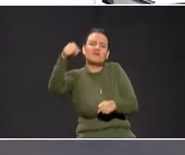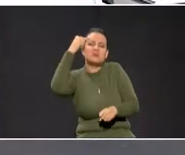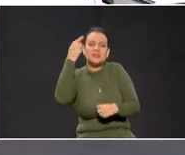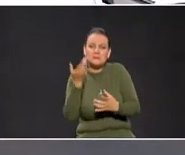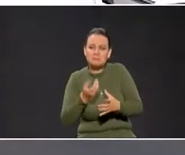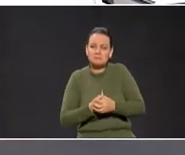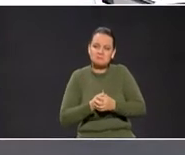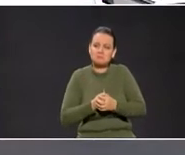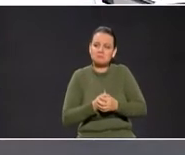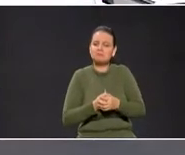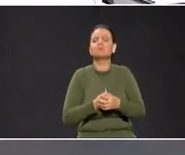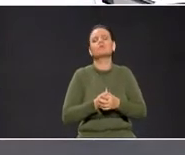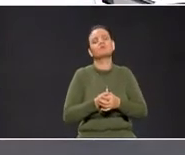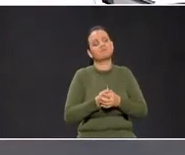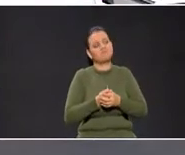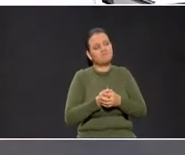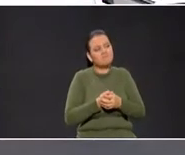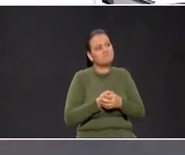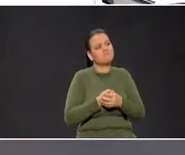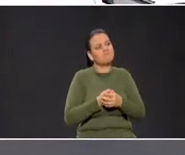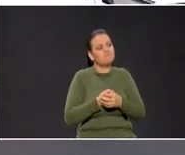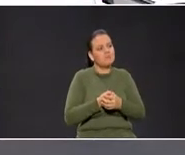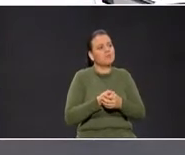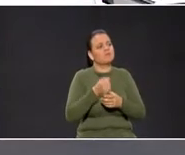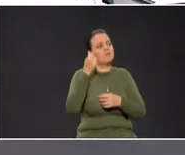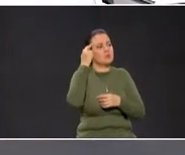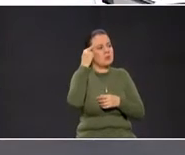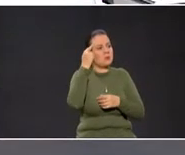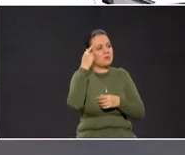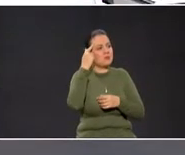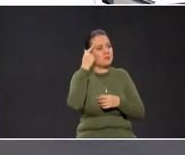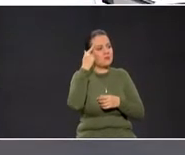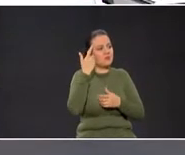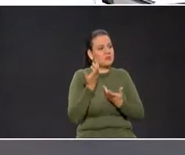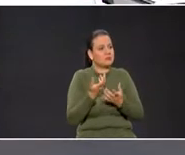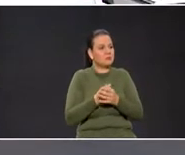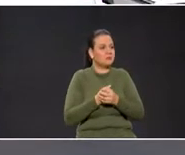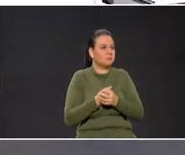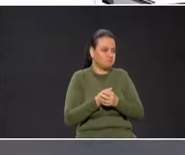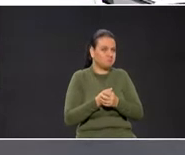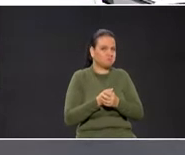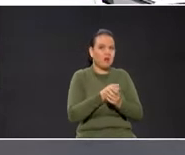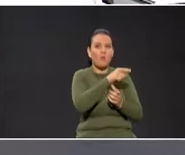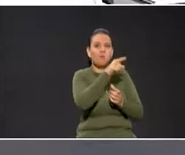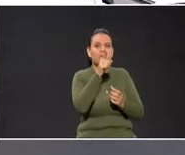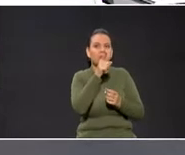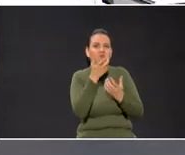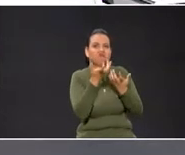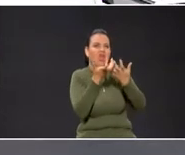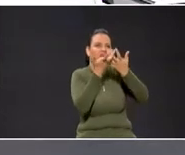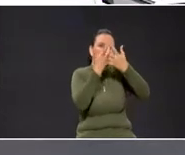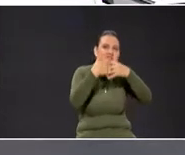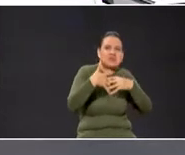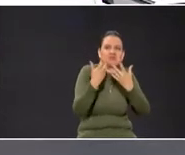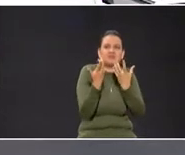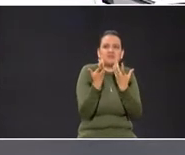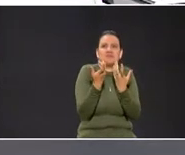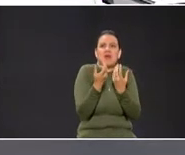a generar empleo desde la industrialización de los residuos sólidos actualmente en medellín tiene